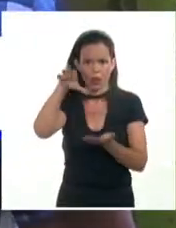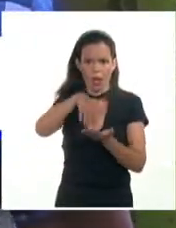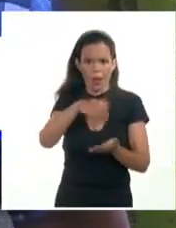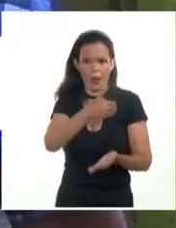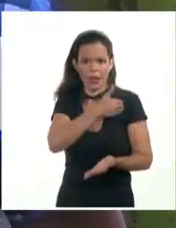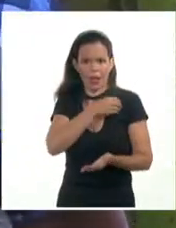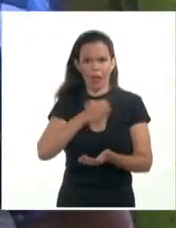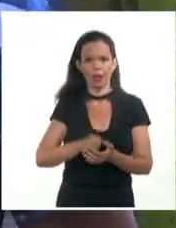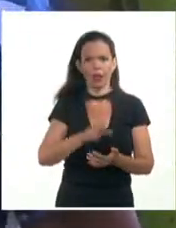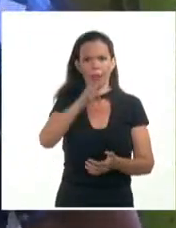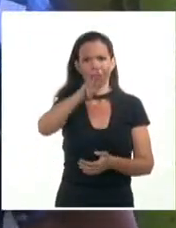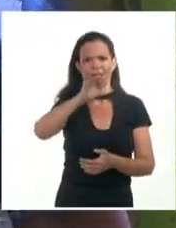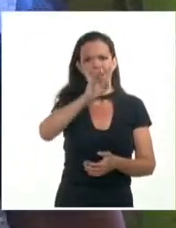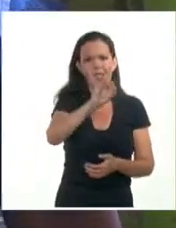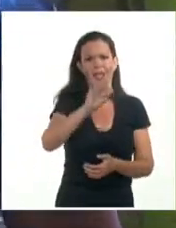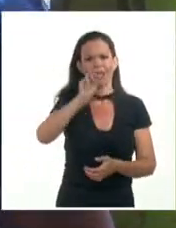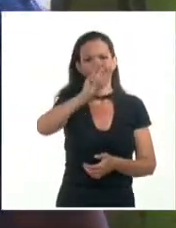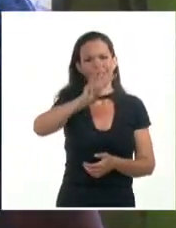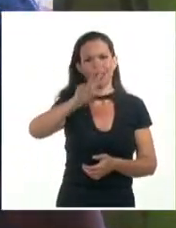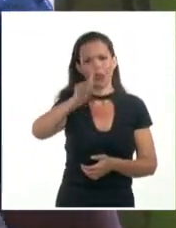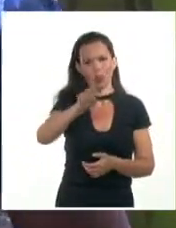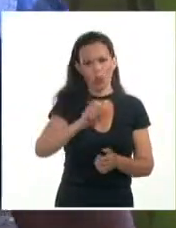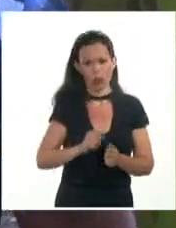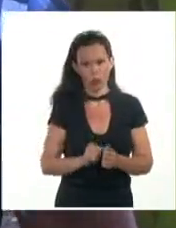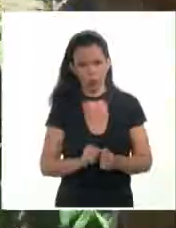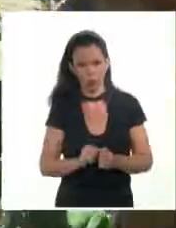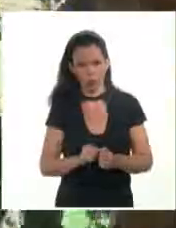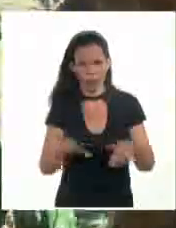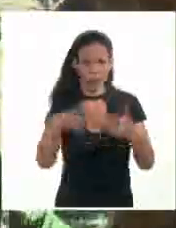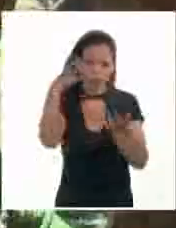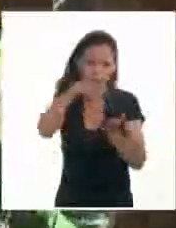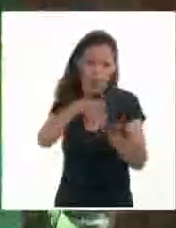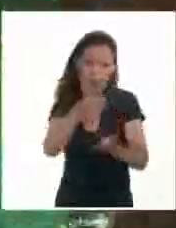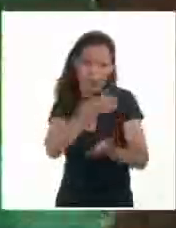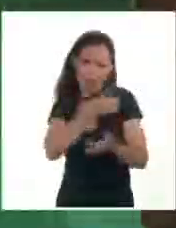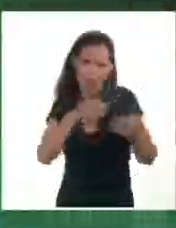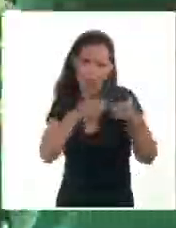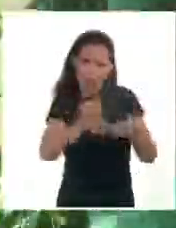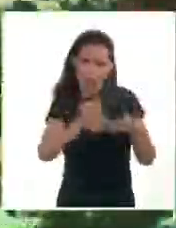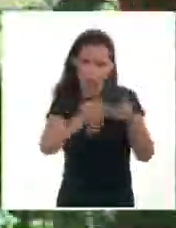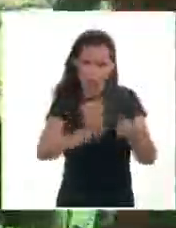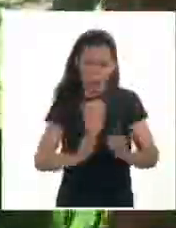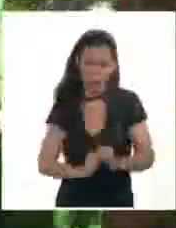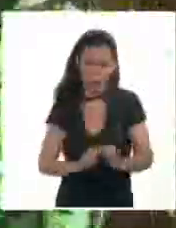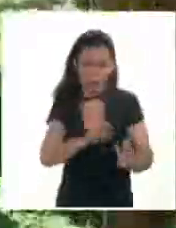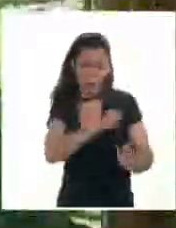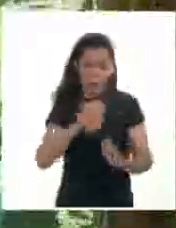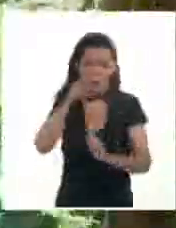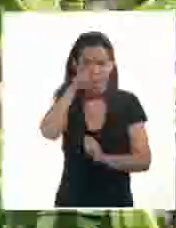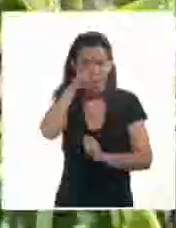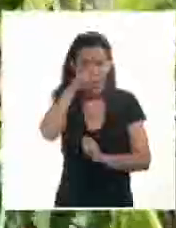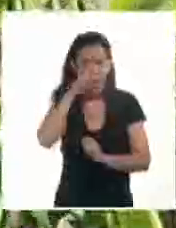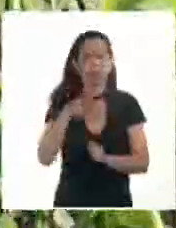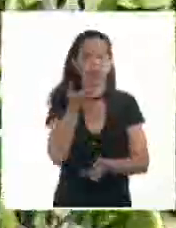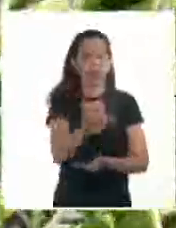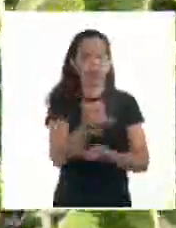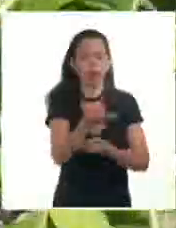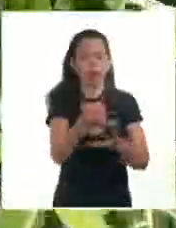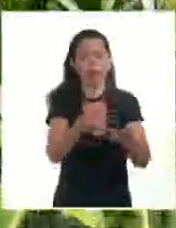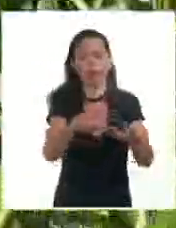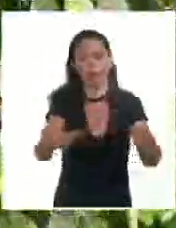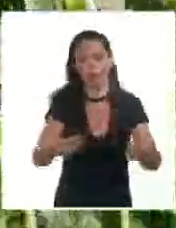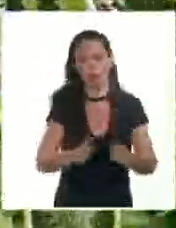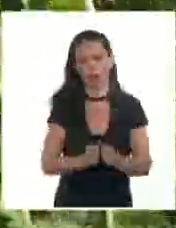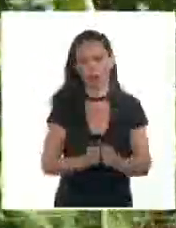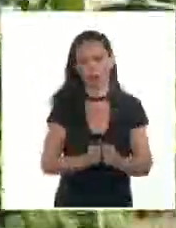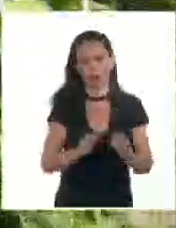del Ejército Oriental. Luego me acogí a la entrega de tierra en un usufructo como empleo que se oferta a los jóvenes de